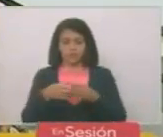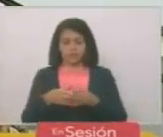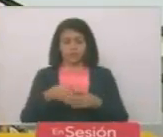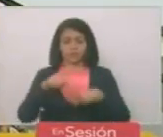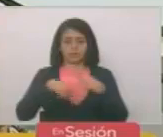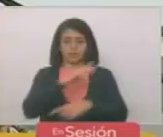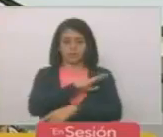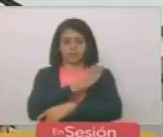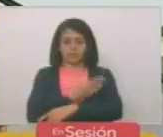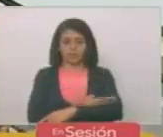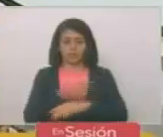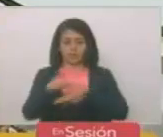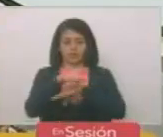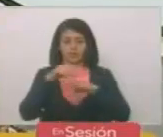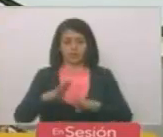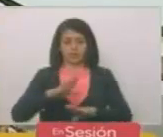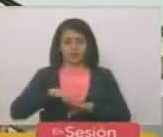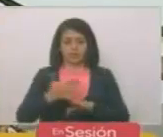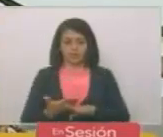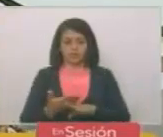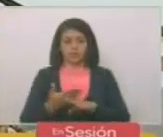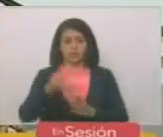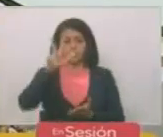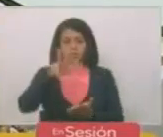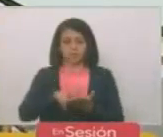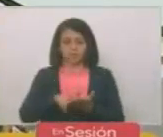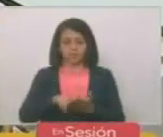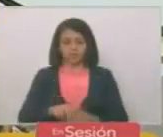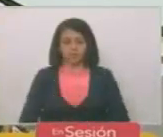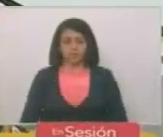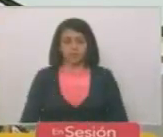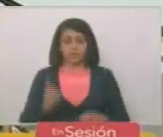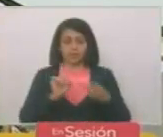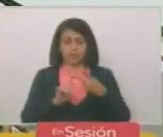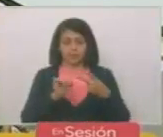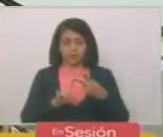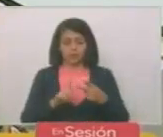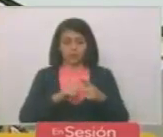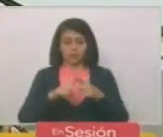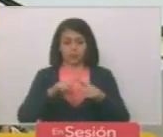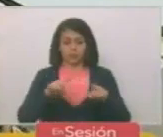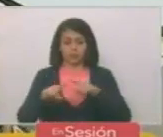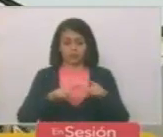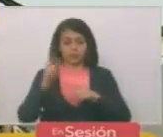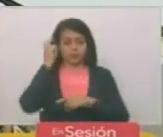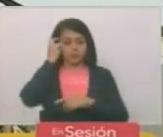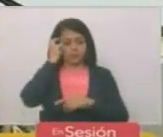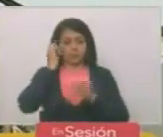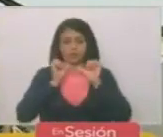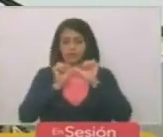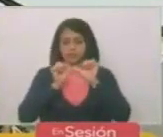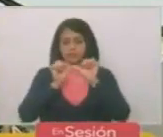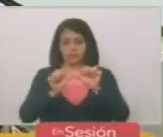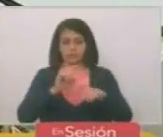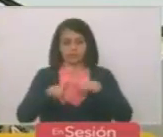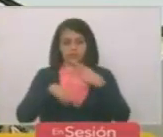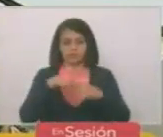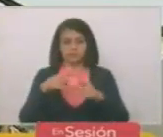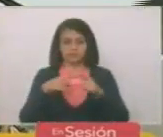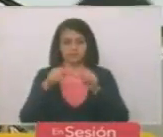Poder Ejecutivo a los fines de su promulgación. Segundo punto del orden del día. Continuación de la